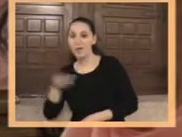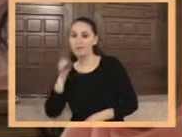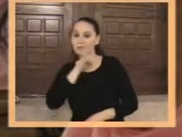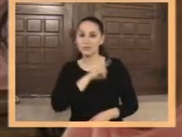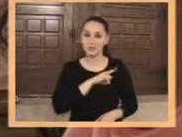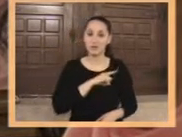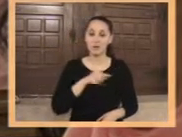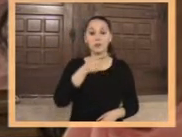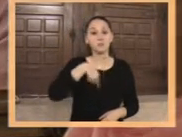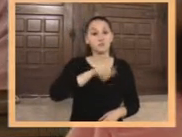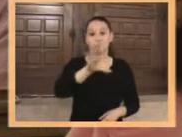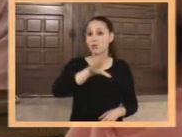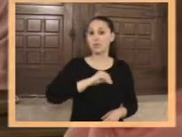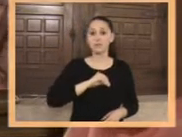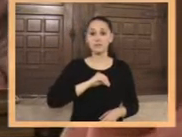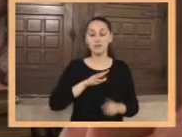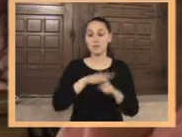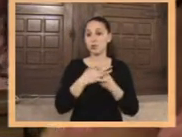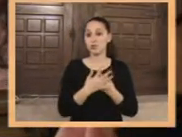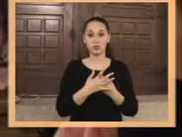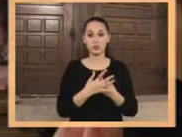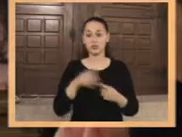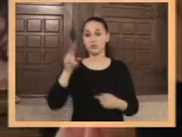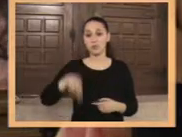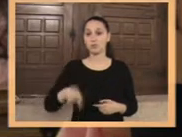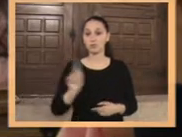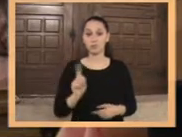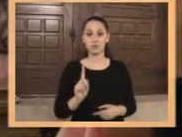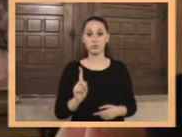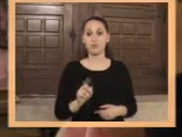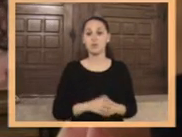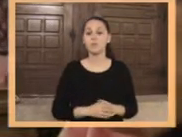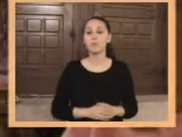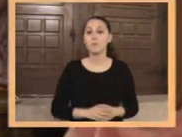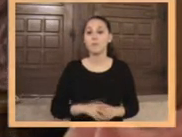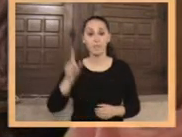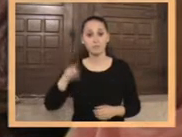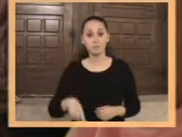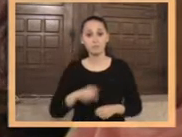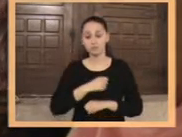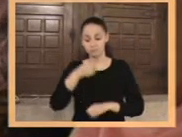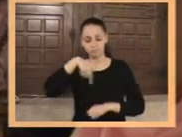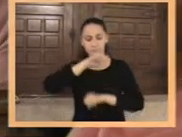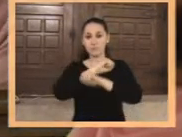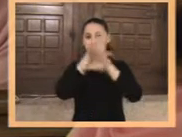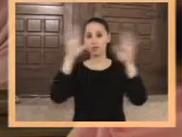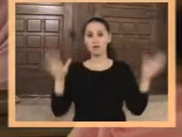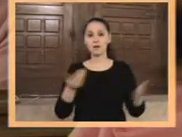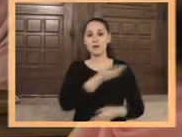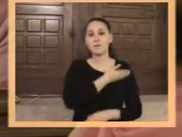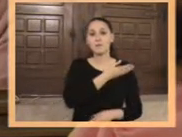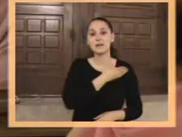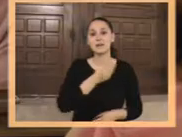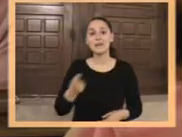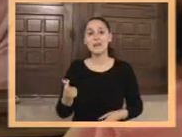no es el momento y por lo tanto lo hemos defendido la oposición porque es un anteproyecto de ley. Segundo, lo que tenemos claro es que Plasencia no puede perder ese